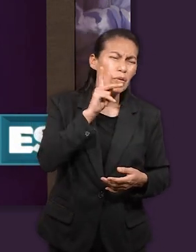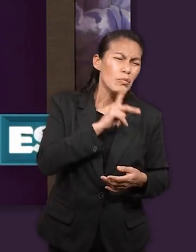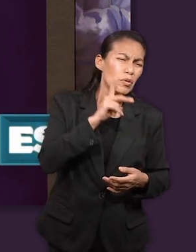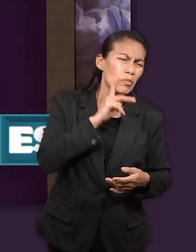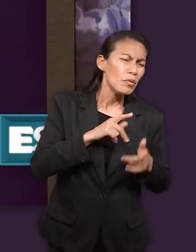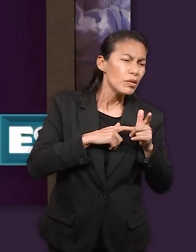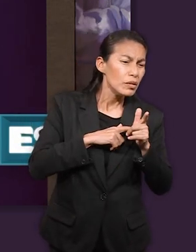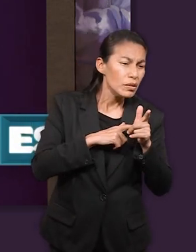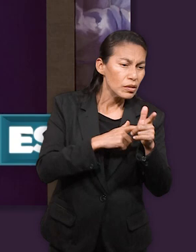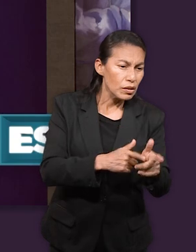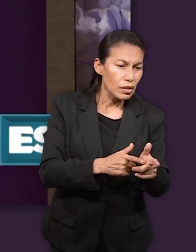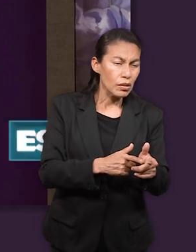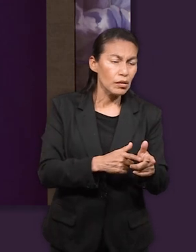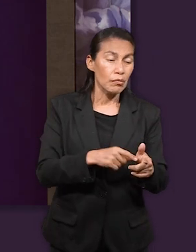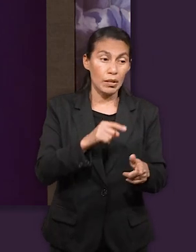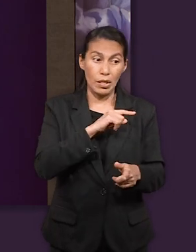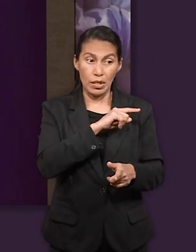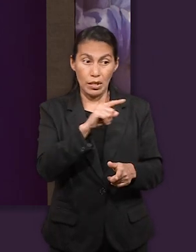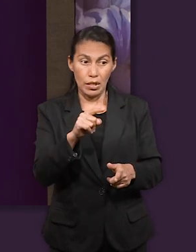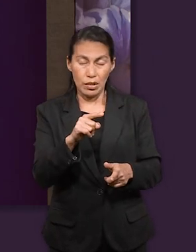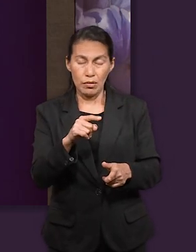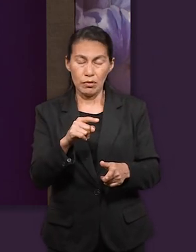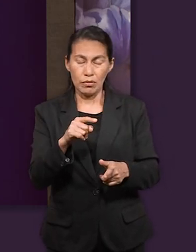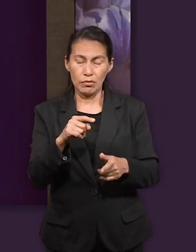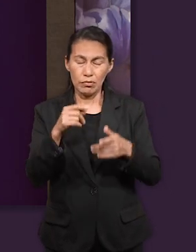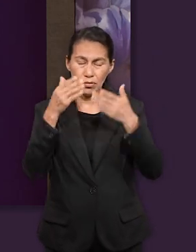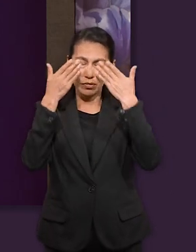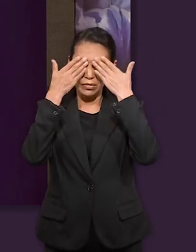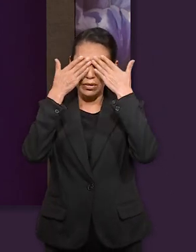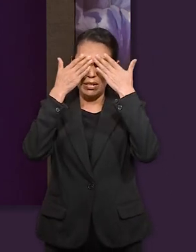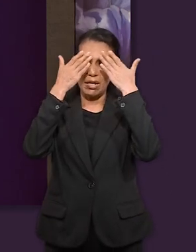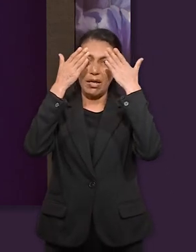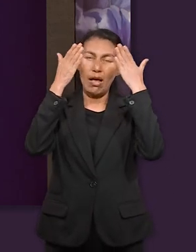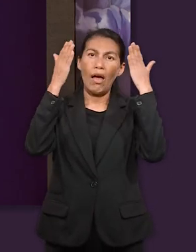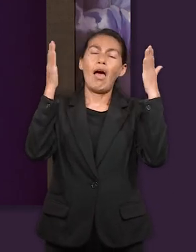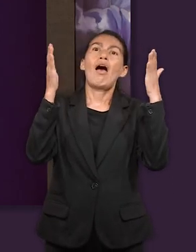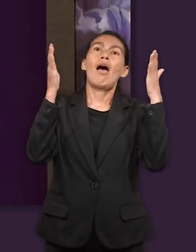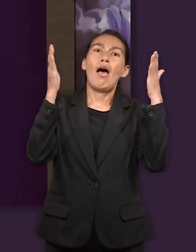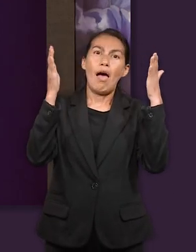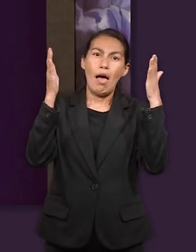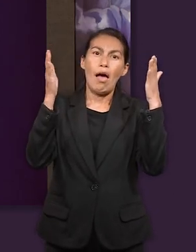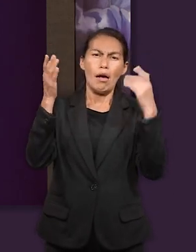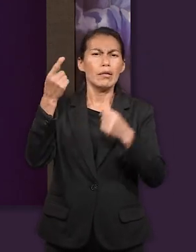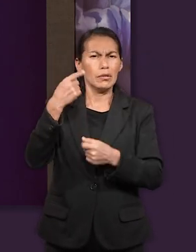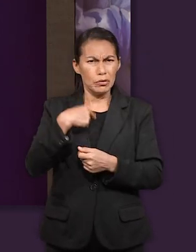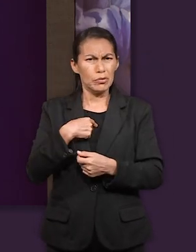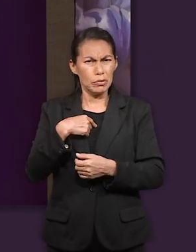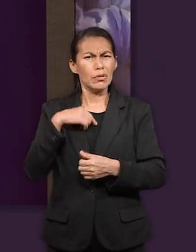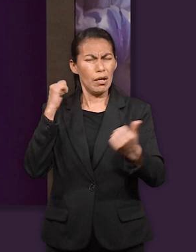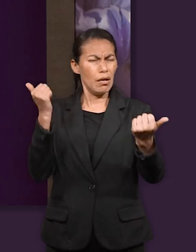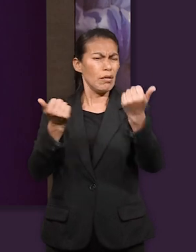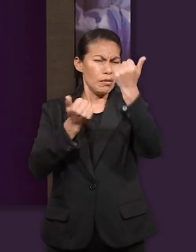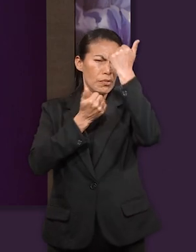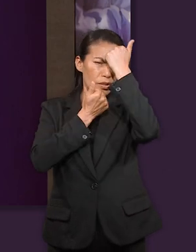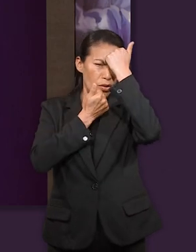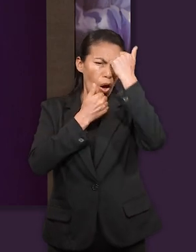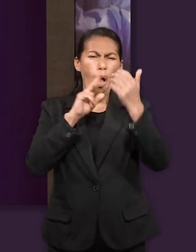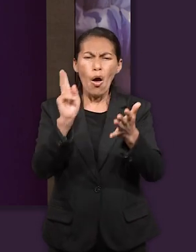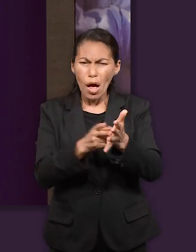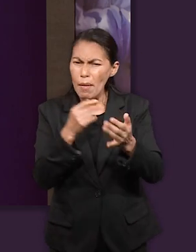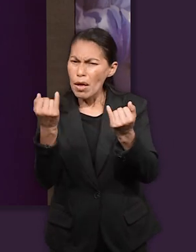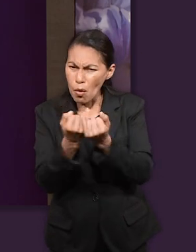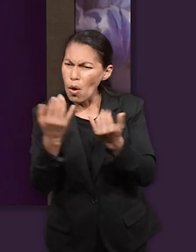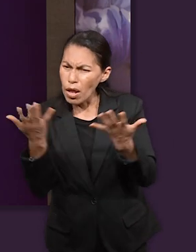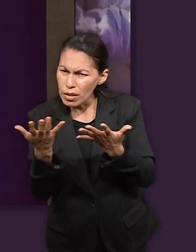pero yo creo que continuó con las pruebas solo para que sus hermanos fueran conscientes en sí que